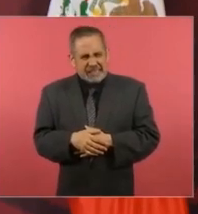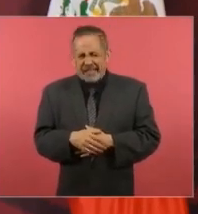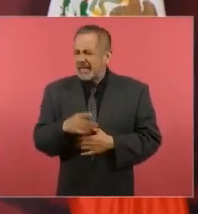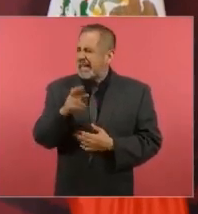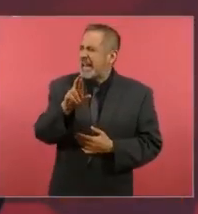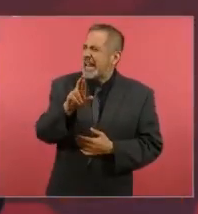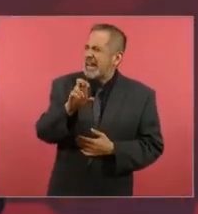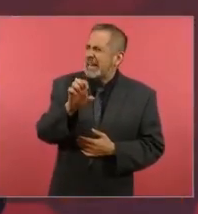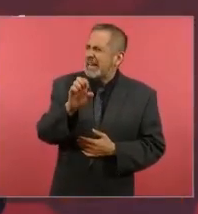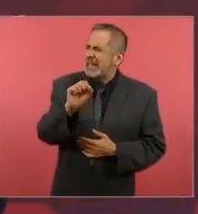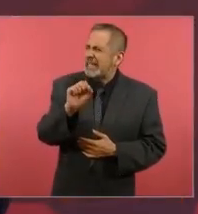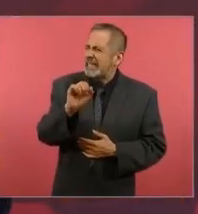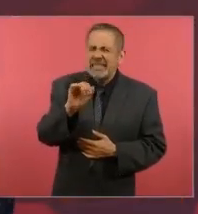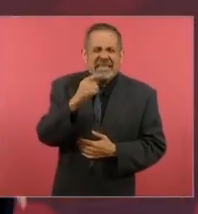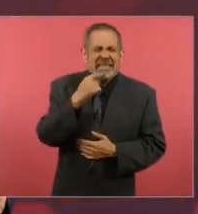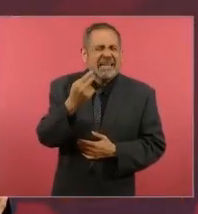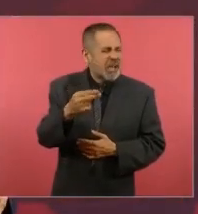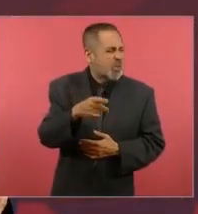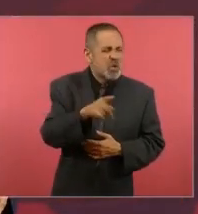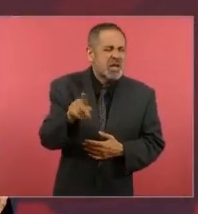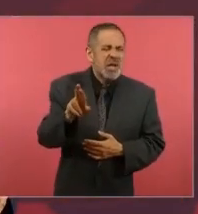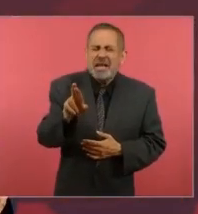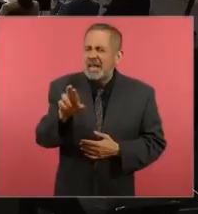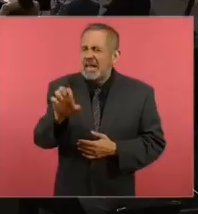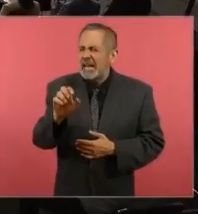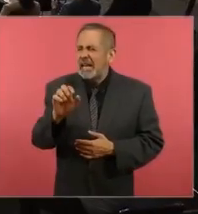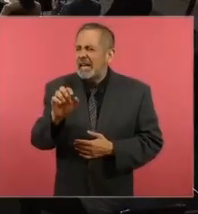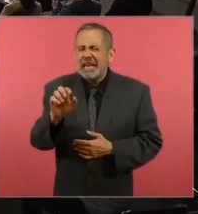¿qué? Resiliencia. ¿Eh?